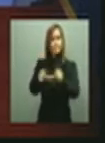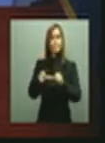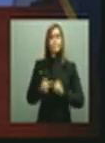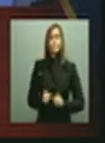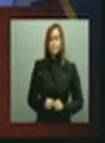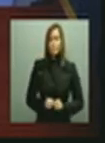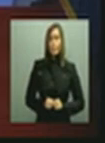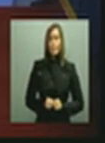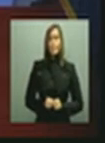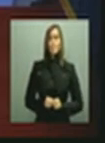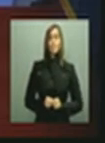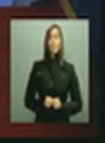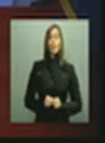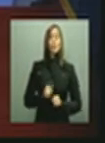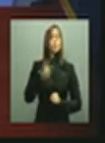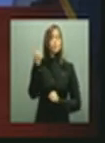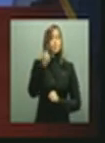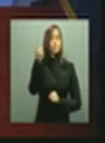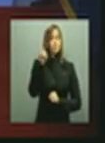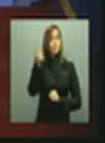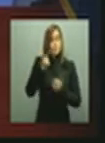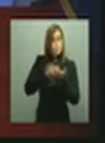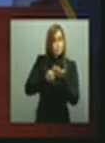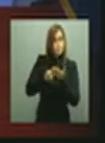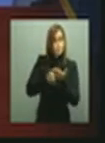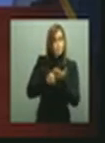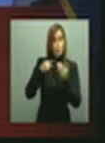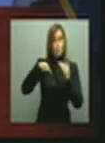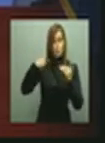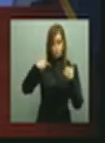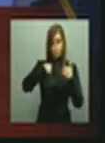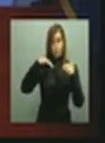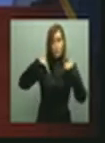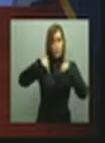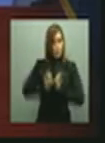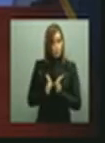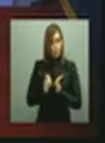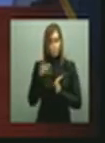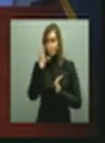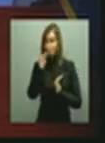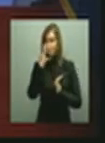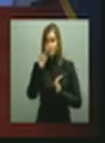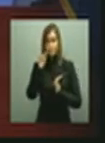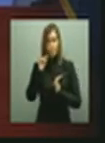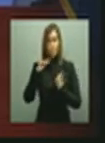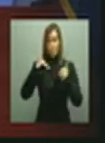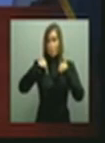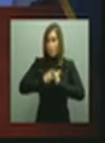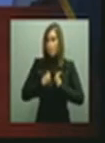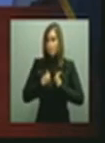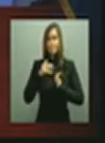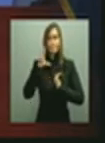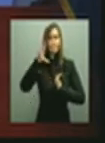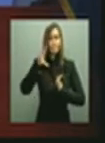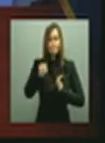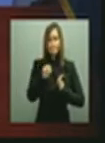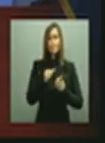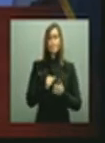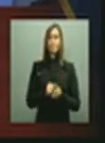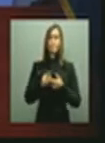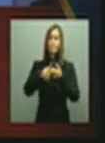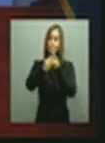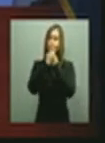República el 16 de agosto, y esto porque ya nosotros recordamos todo lo que vivió la jueza Miriam Germán,